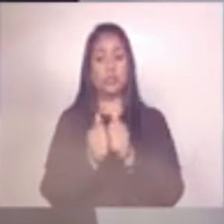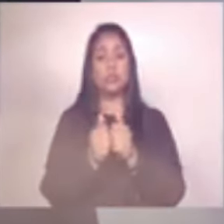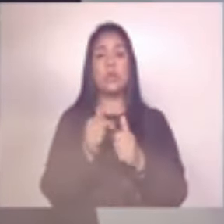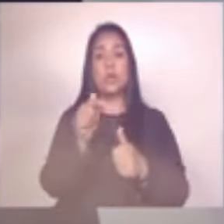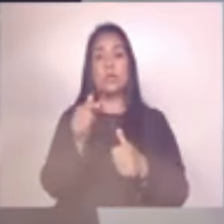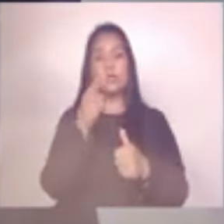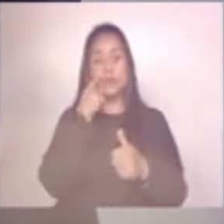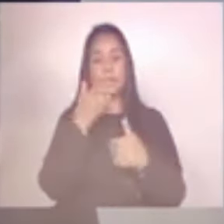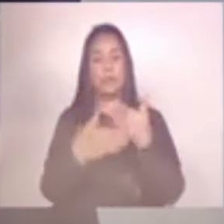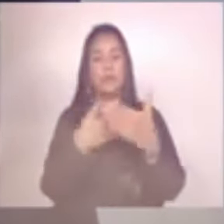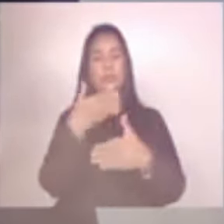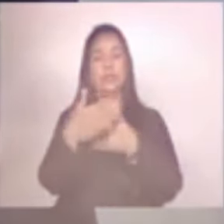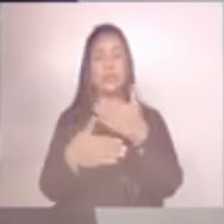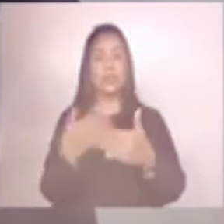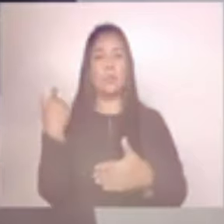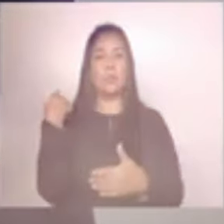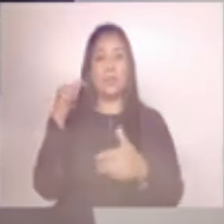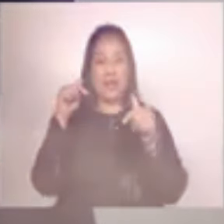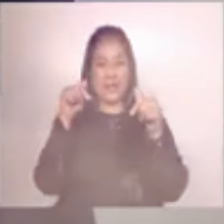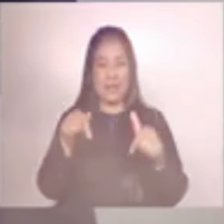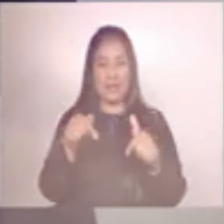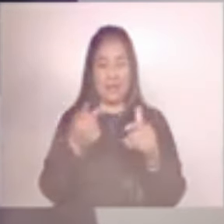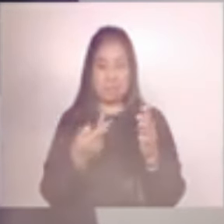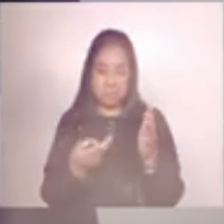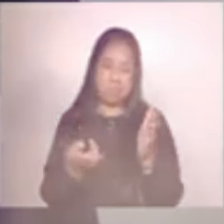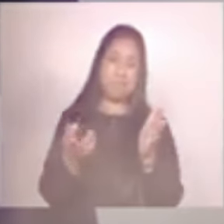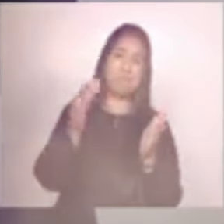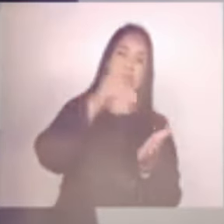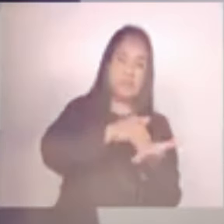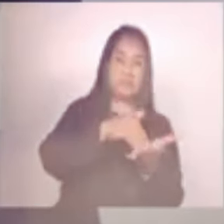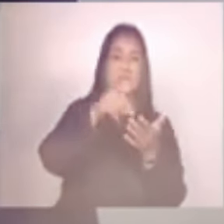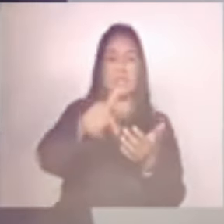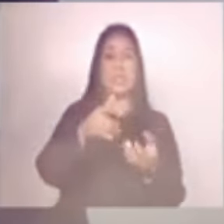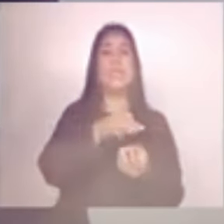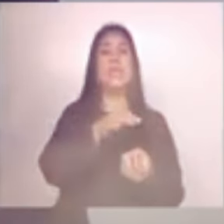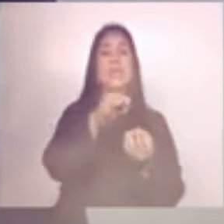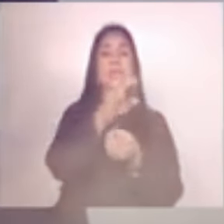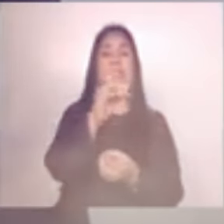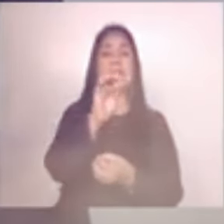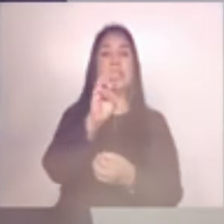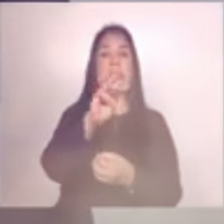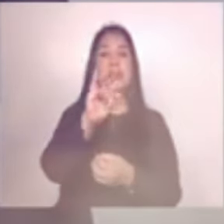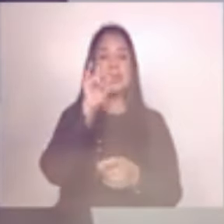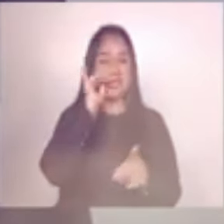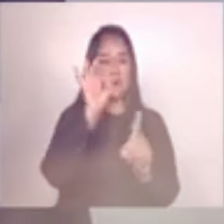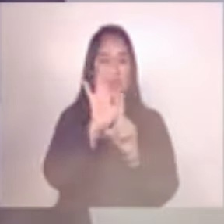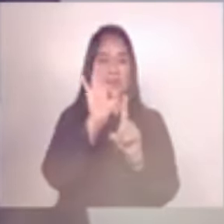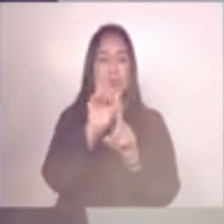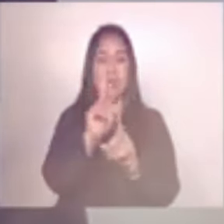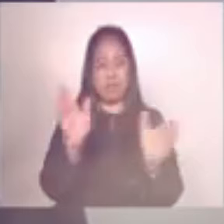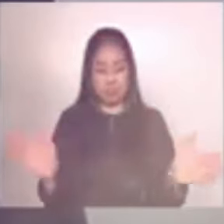ese camino para, en este caso, la restitución del espíritu de la DEMI y la recuperación de su